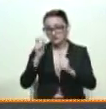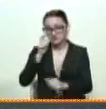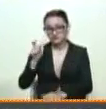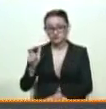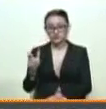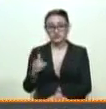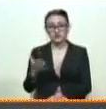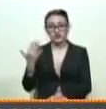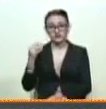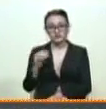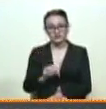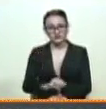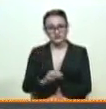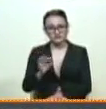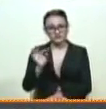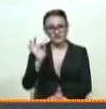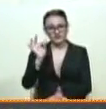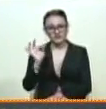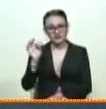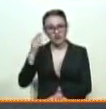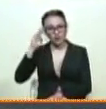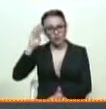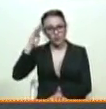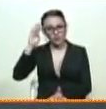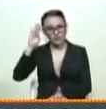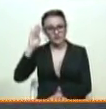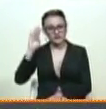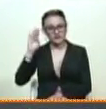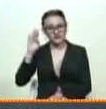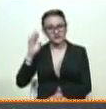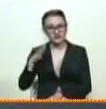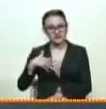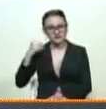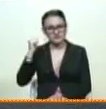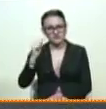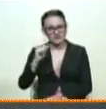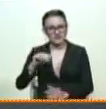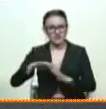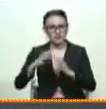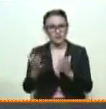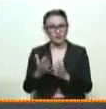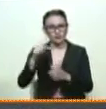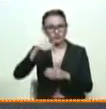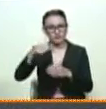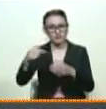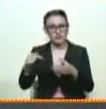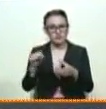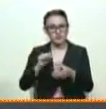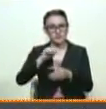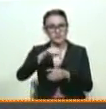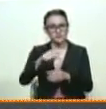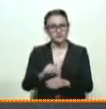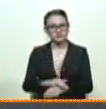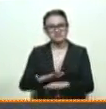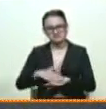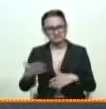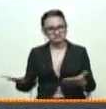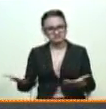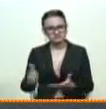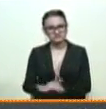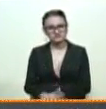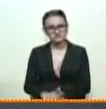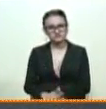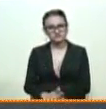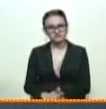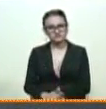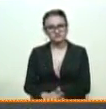Fidel Castro, buscando la aniquilación de la humanidad? ¿Por qué? Por